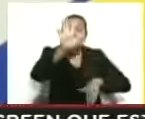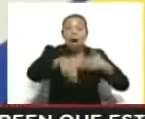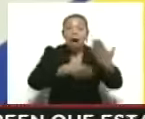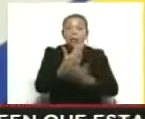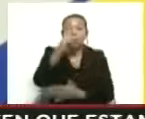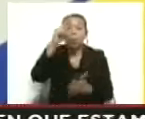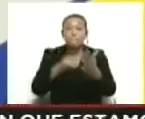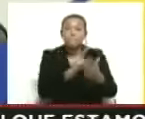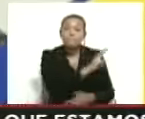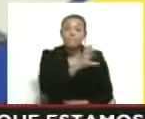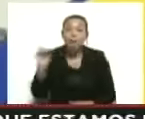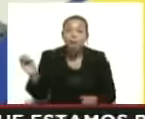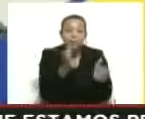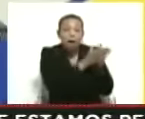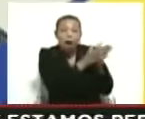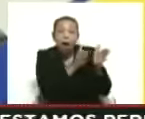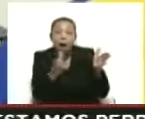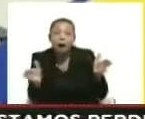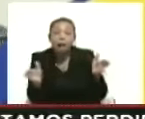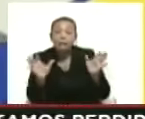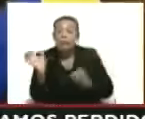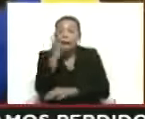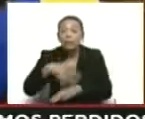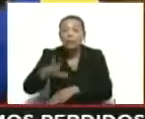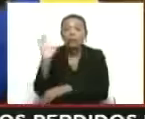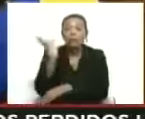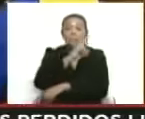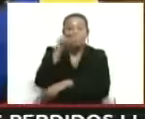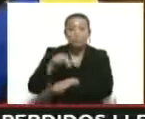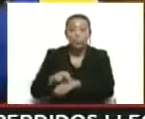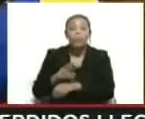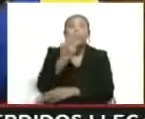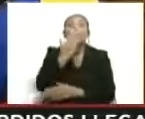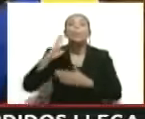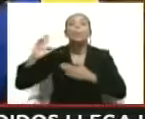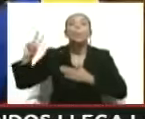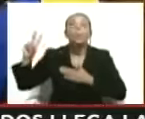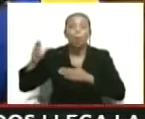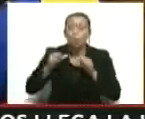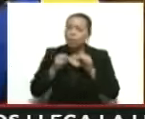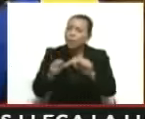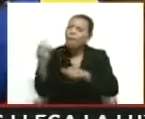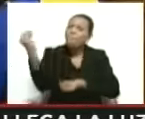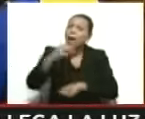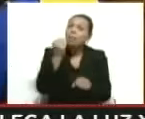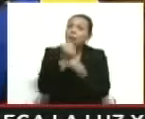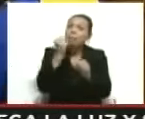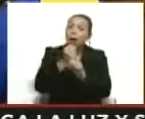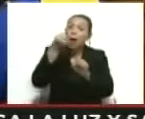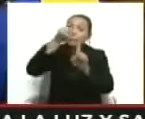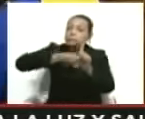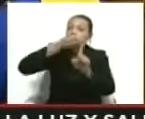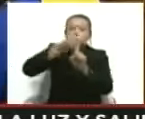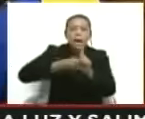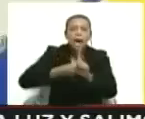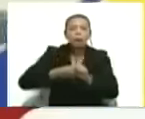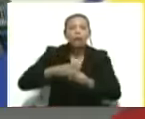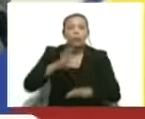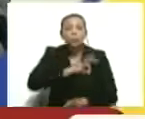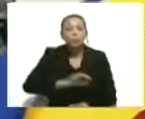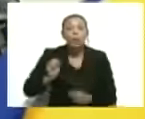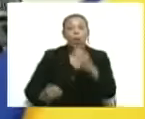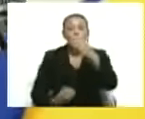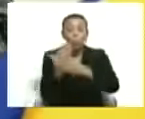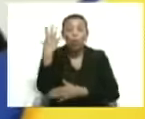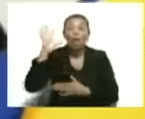2015 y 2020 este recinto sagrado. Juro que continuaremos en esta lucha colaborando en la